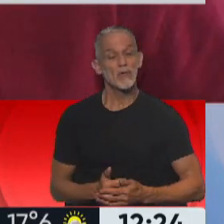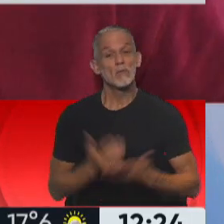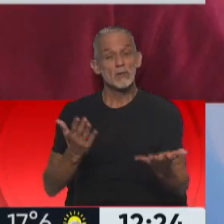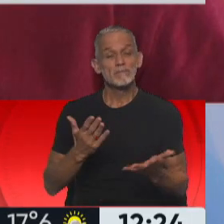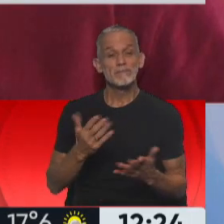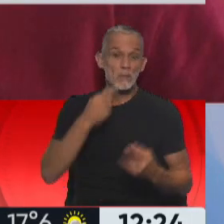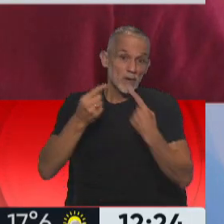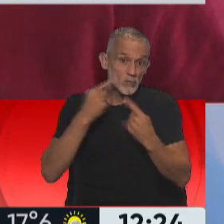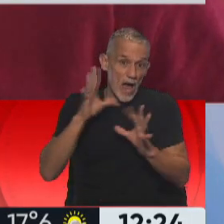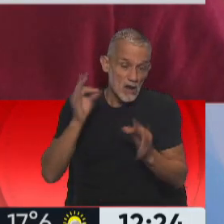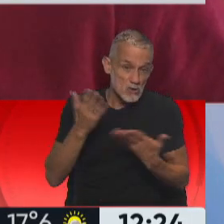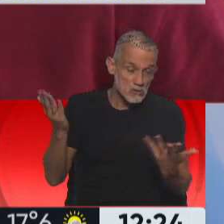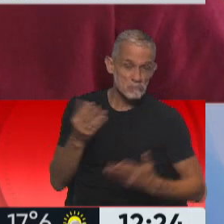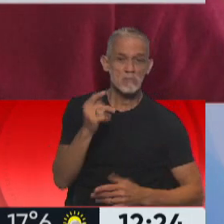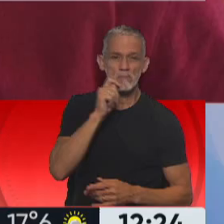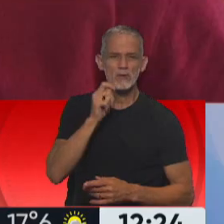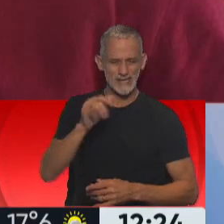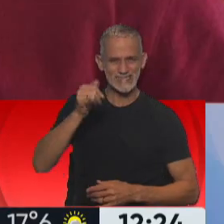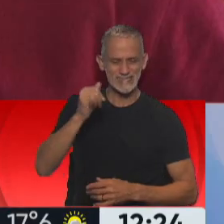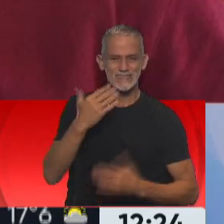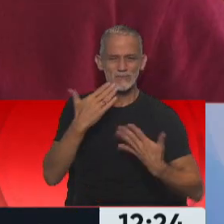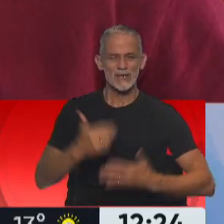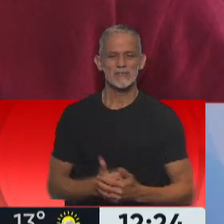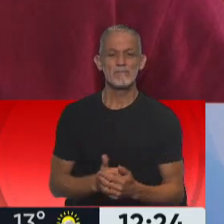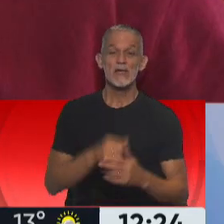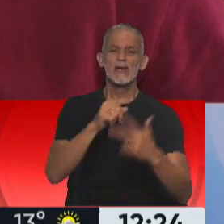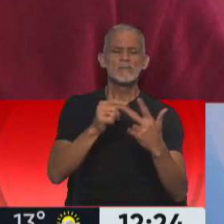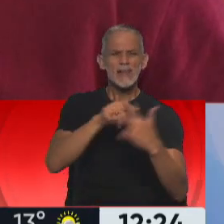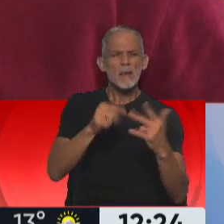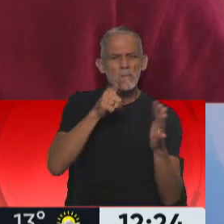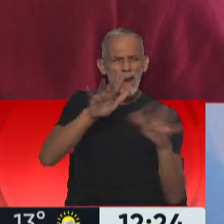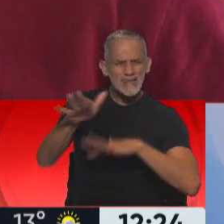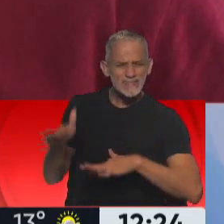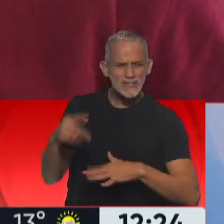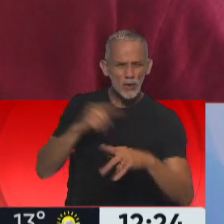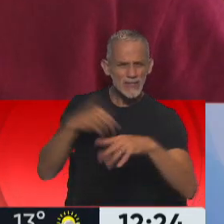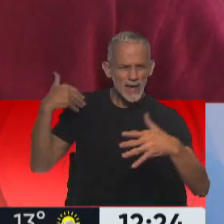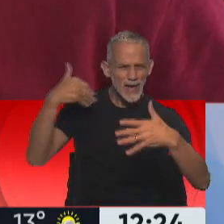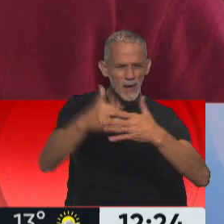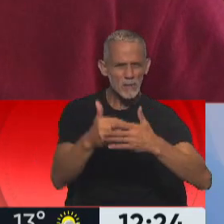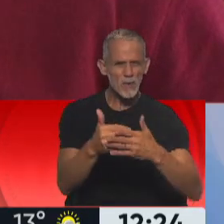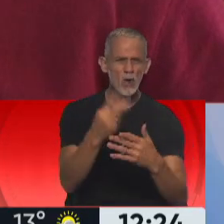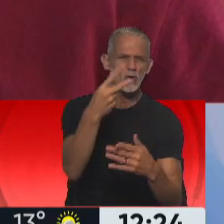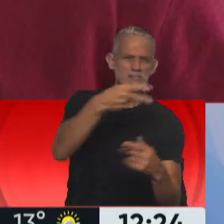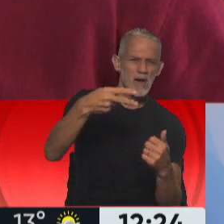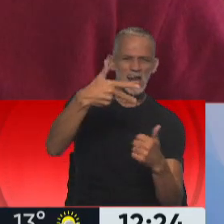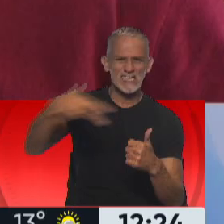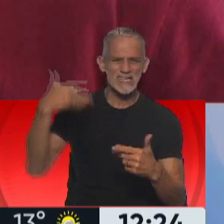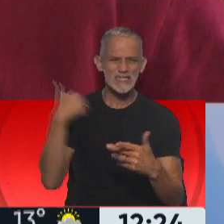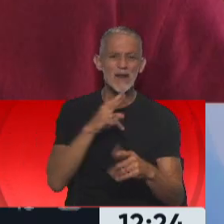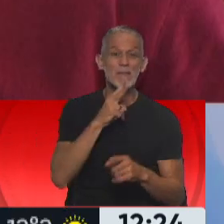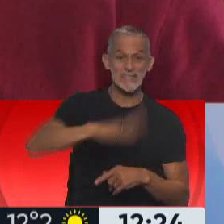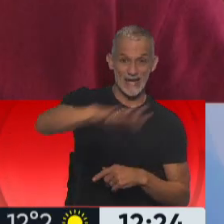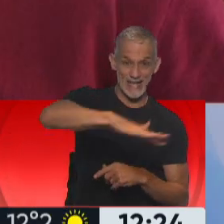Magalí, el doctor los está escuchando. Sí, gracias, doctor, por atendernos, ¿no? Hubo 3 casos muy fuertes en estas últimas 2 o 3 semanas, el de Villa